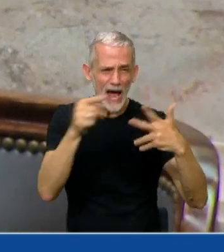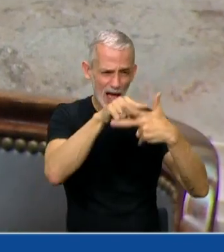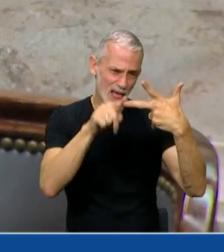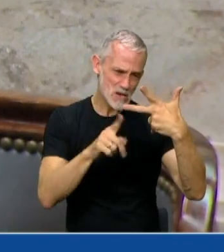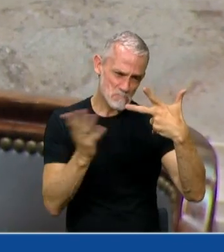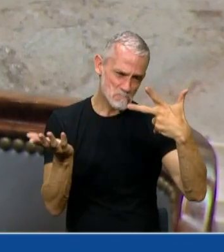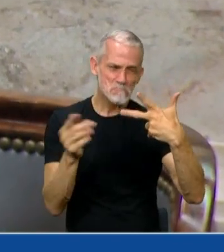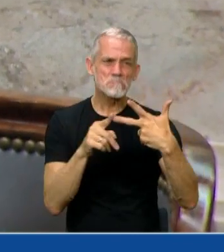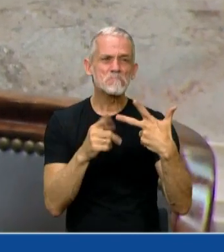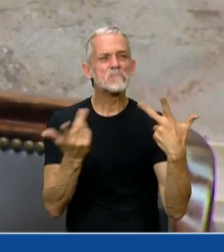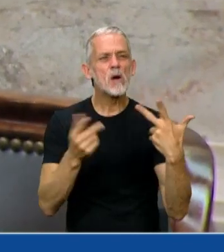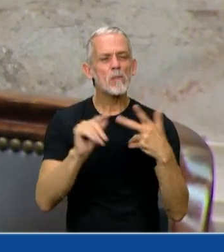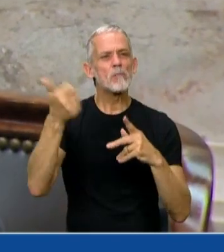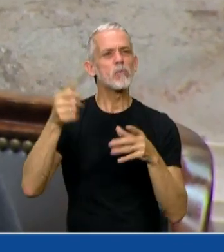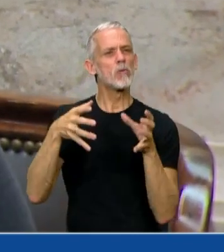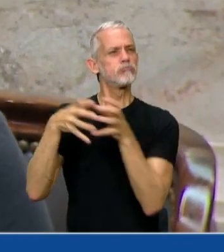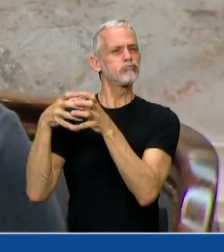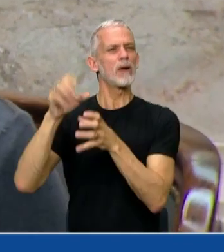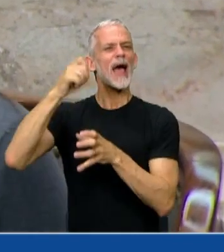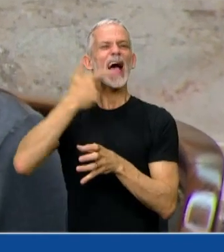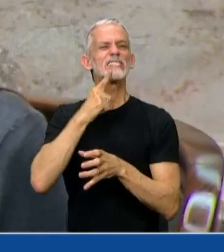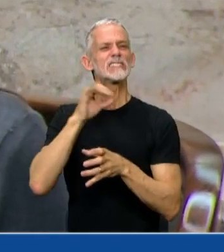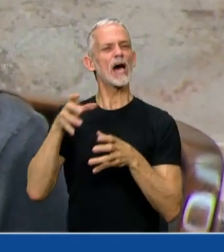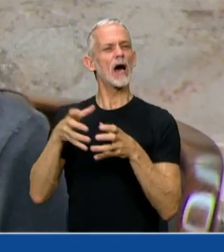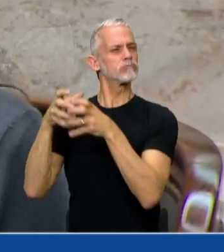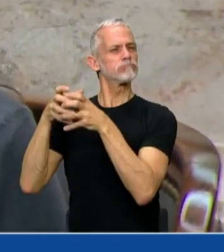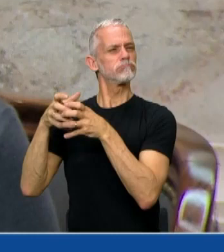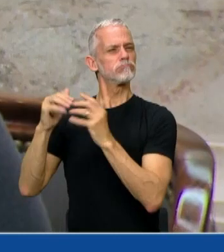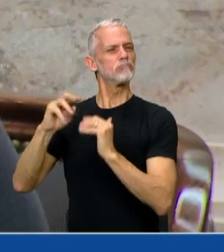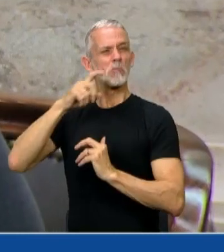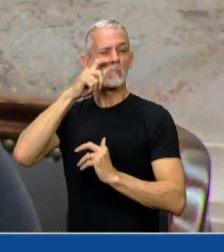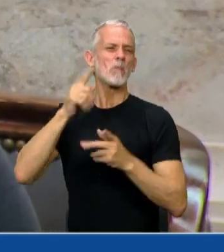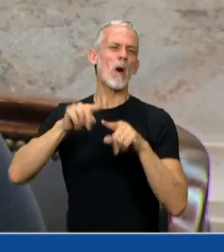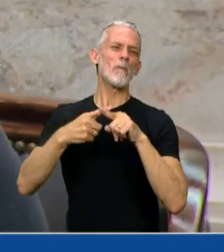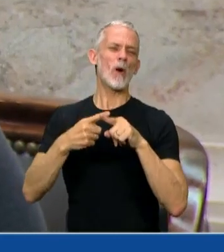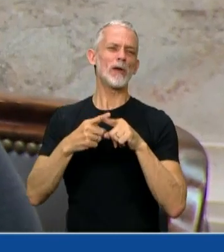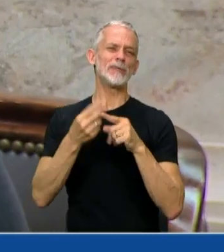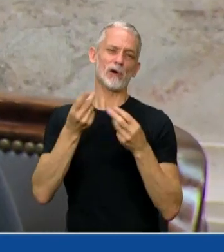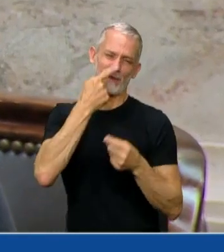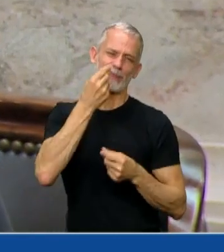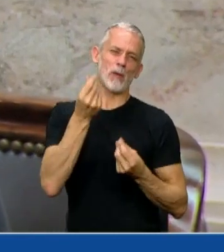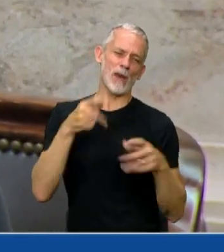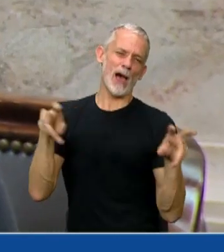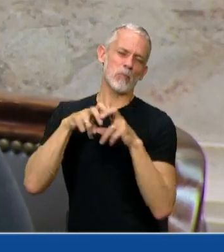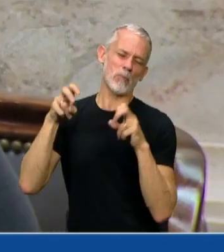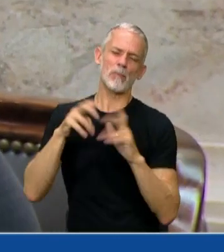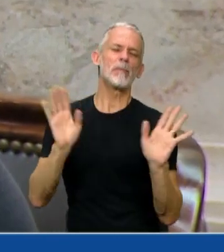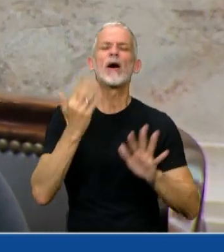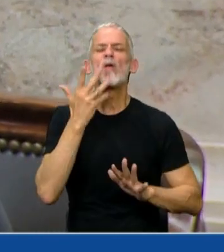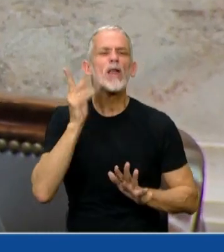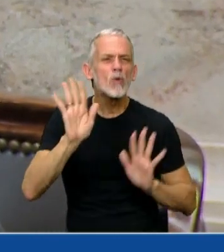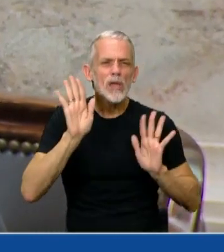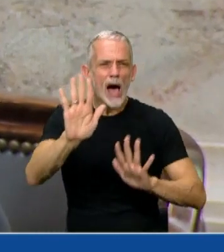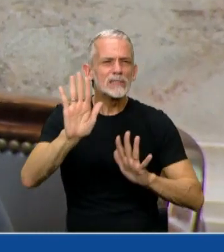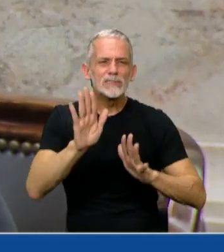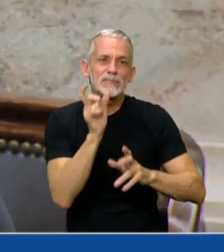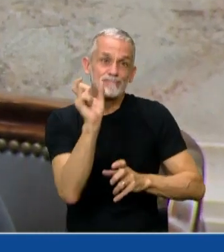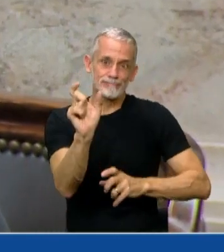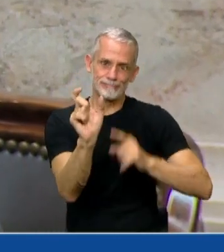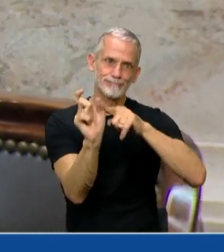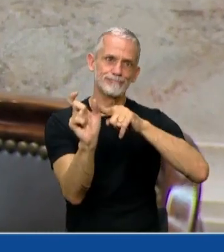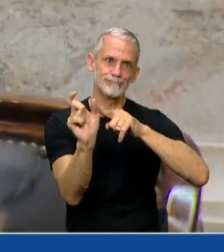Aquí la casta, que son los políticos capitalistas, como le gusta nombrar y lo ha hecho